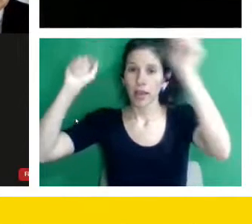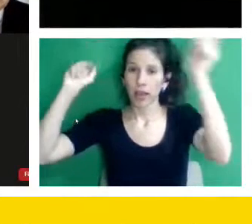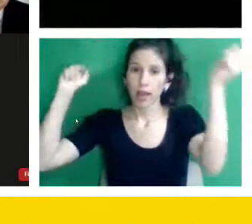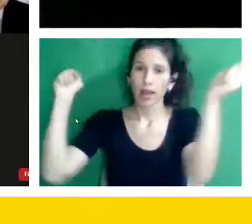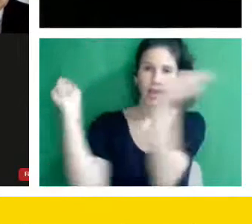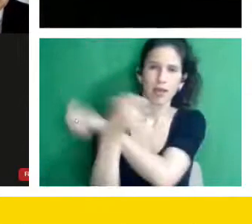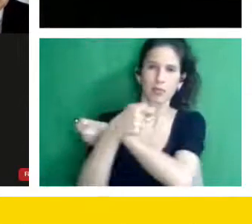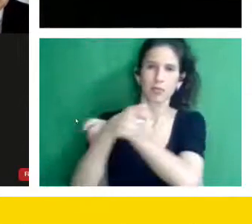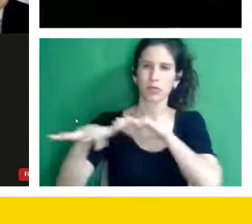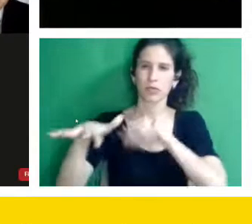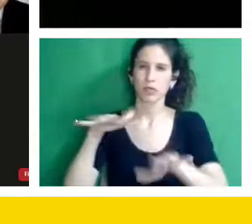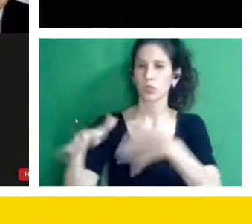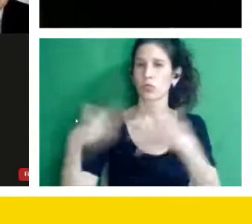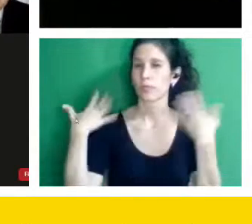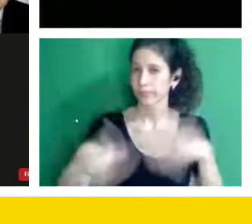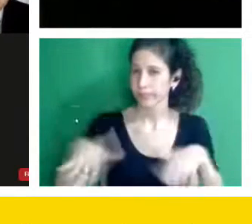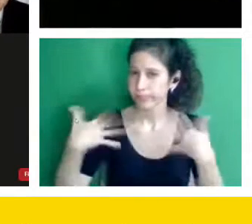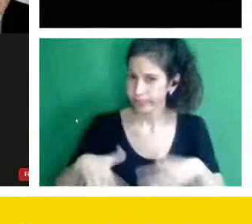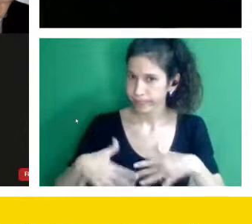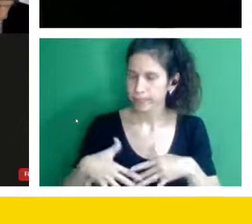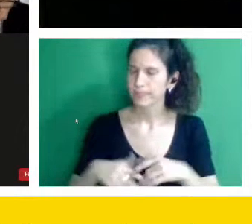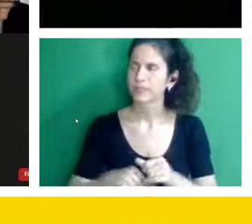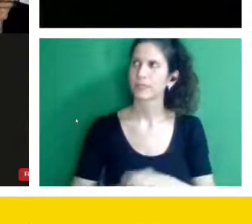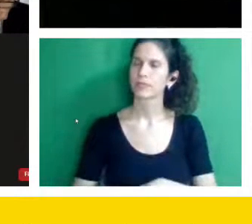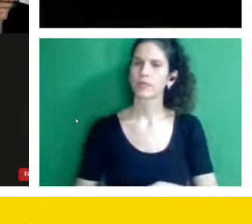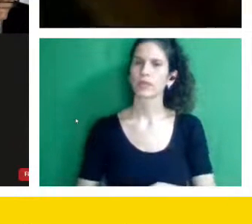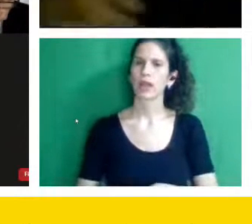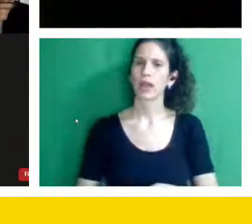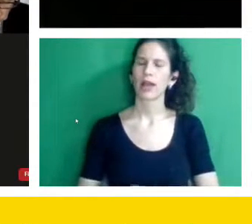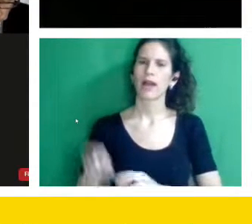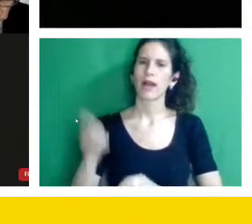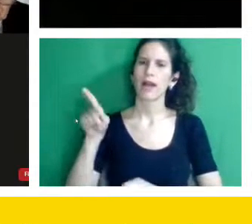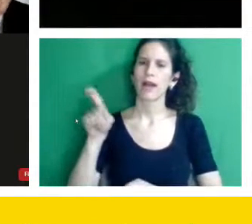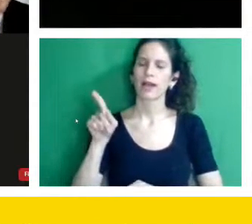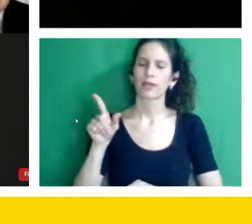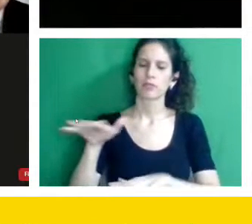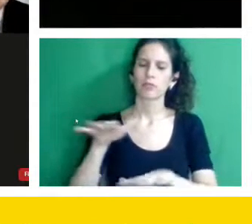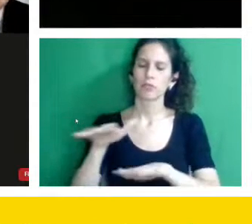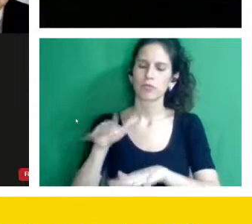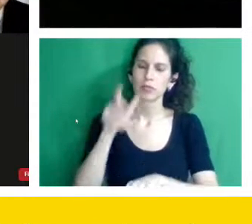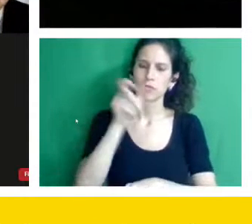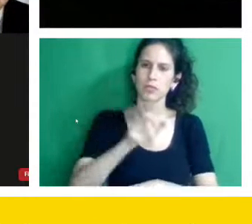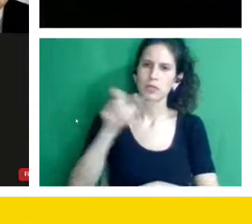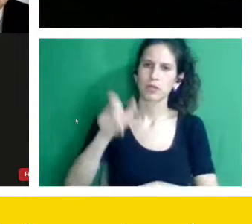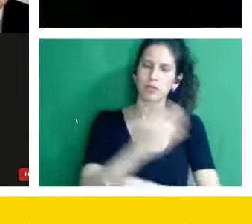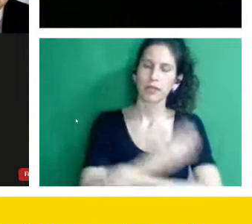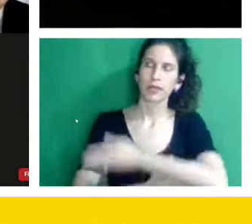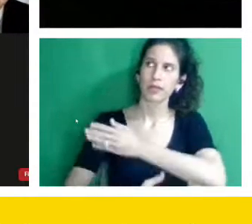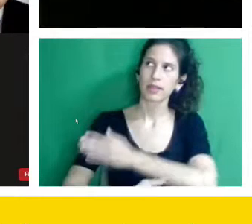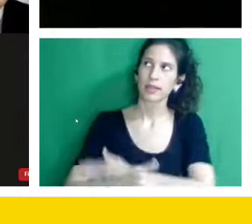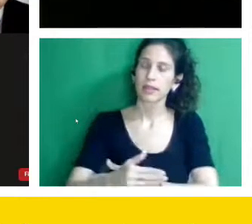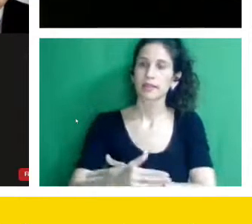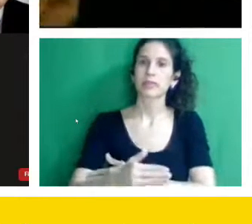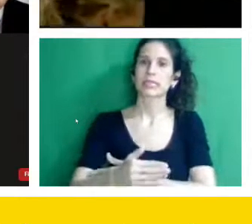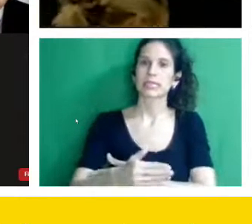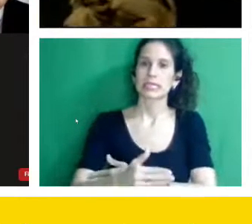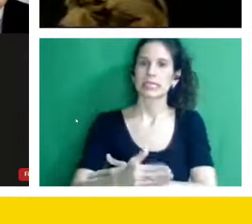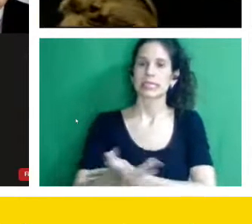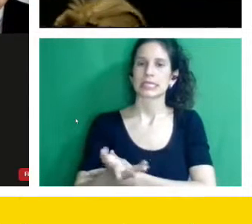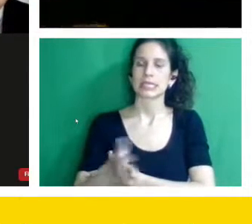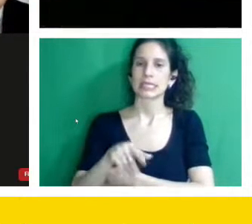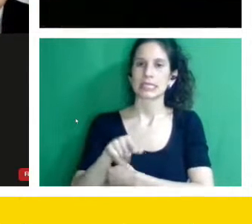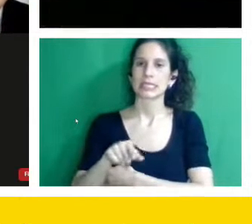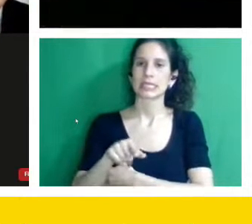y cómo es esa participación de las personas con discapacidad. La verdad que destacada